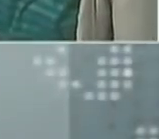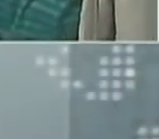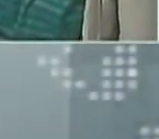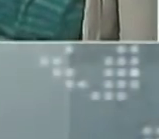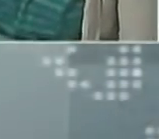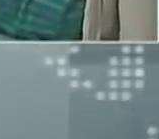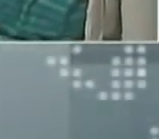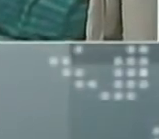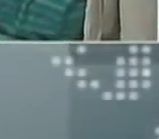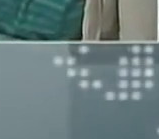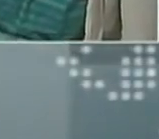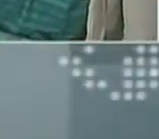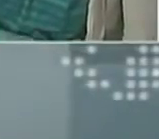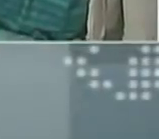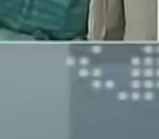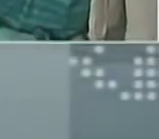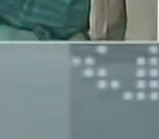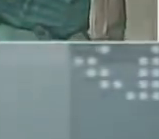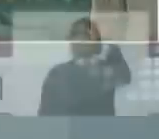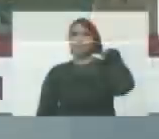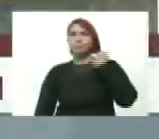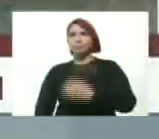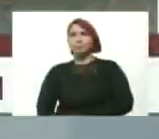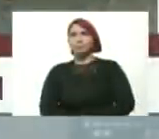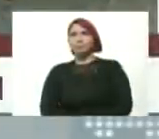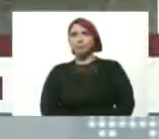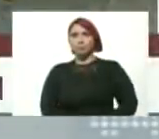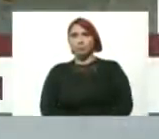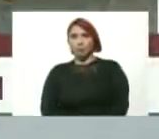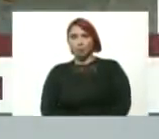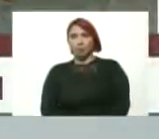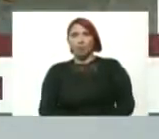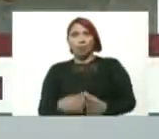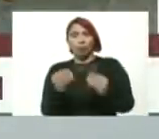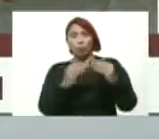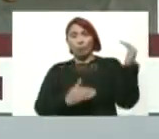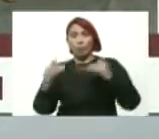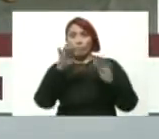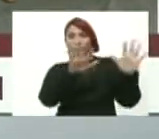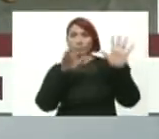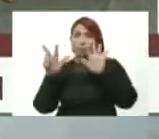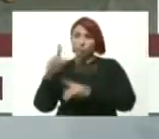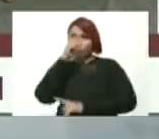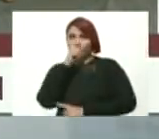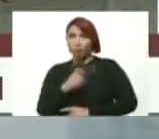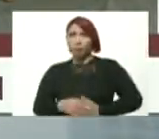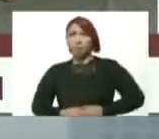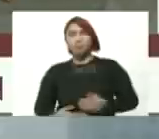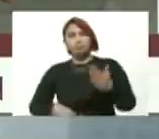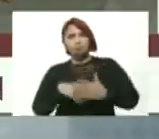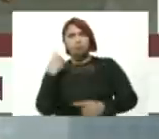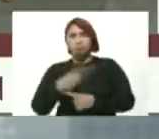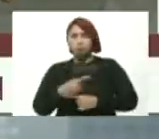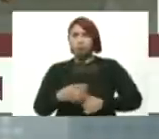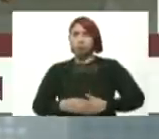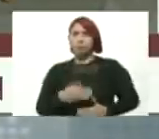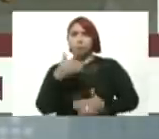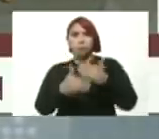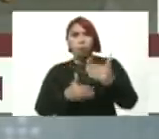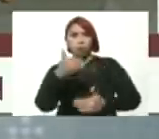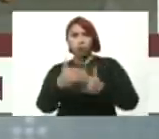protegerse todos los mayores de 18 años toda la juventud vayan esto mire que son un proceso